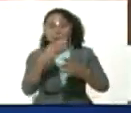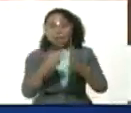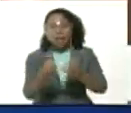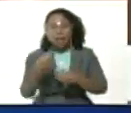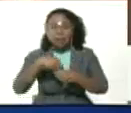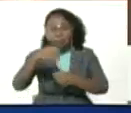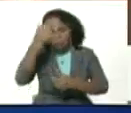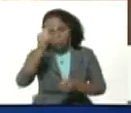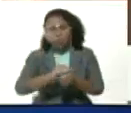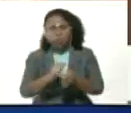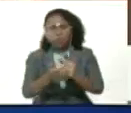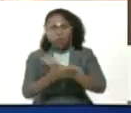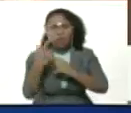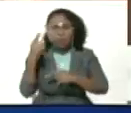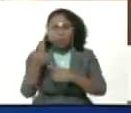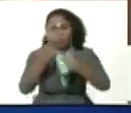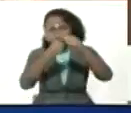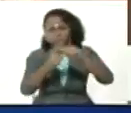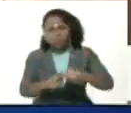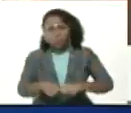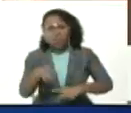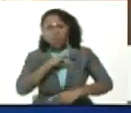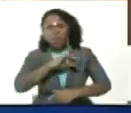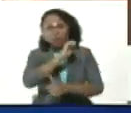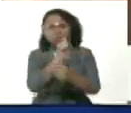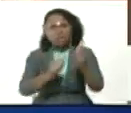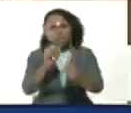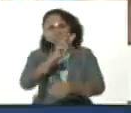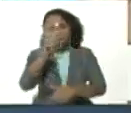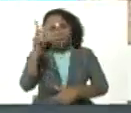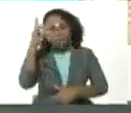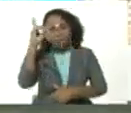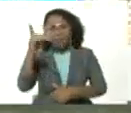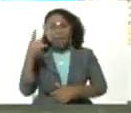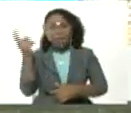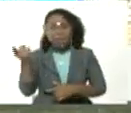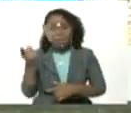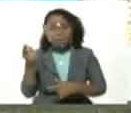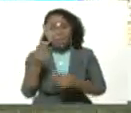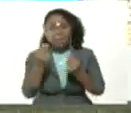¿Qué calculaban, señora vicepresidenta? El precio del petróleo.